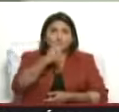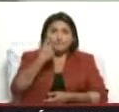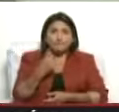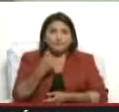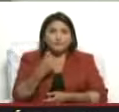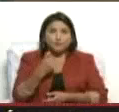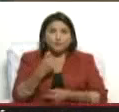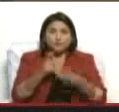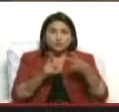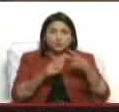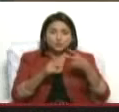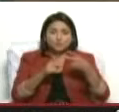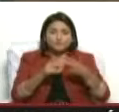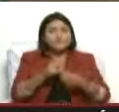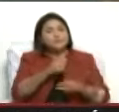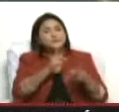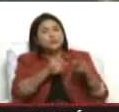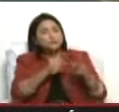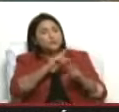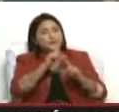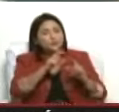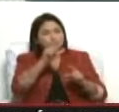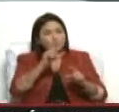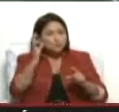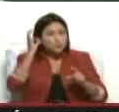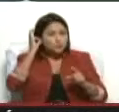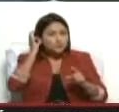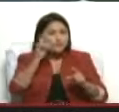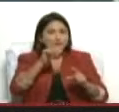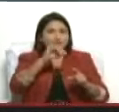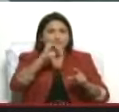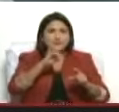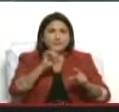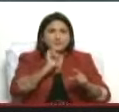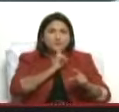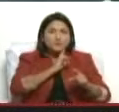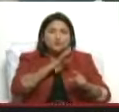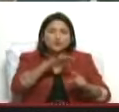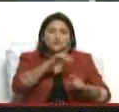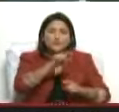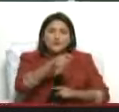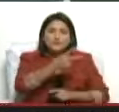pregunta segunda pregunta a cargo de la periodista Lis flores venevisión